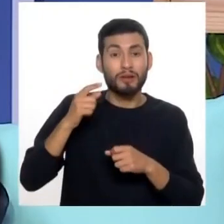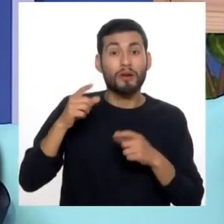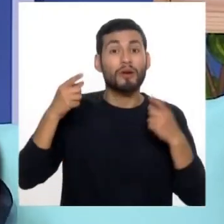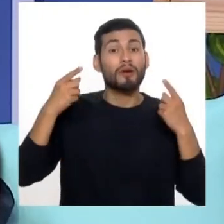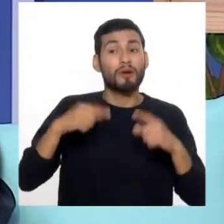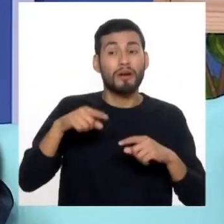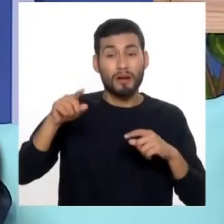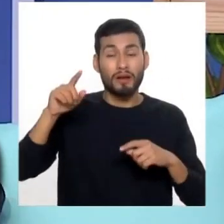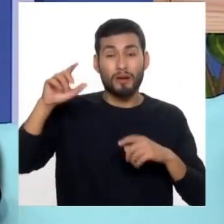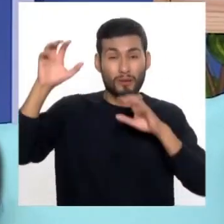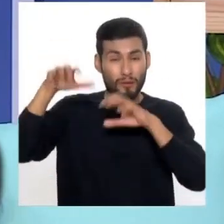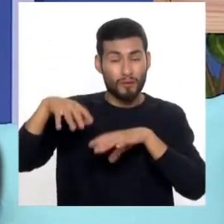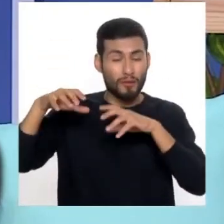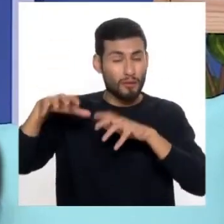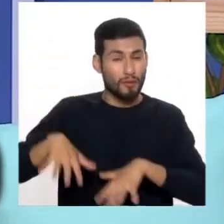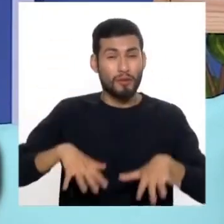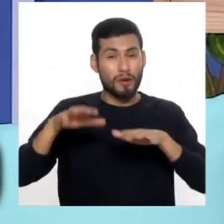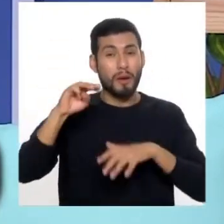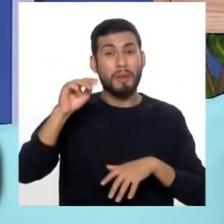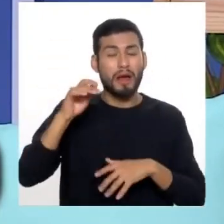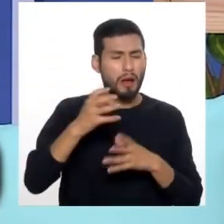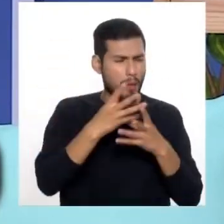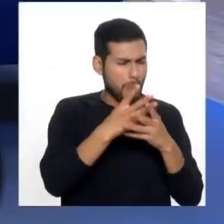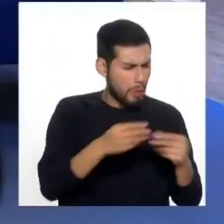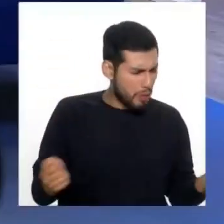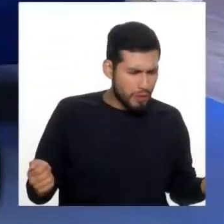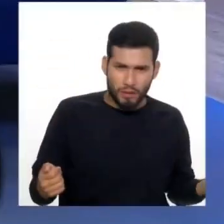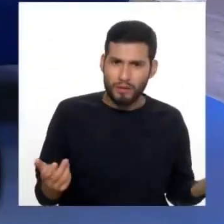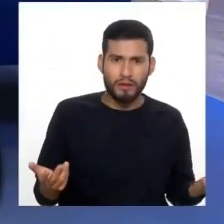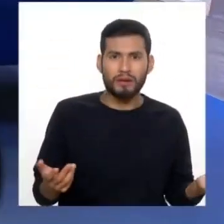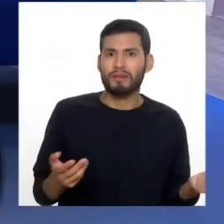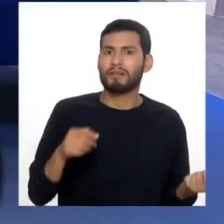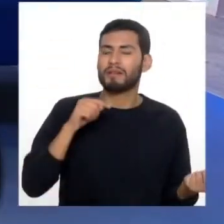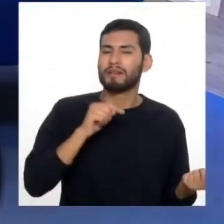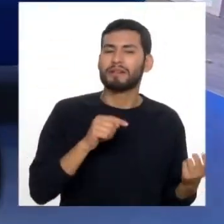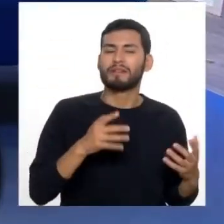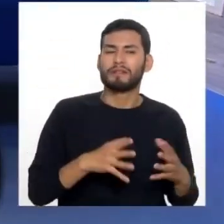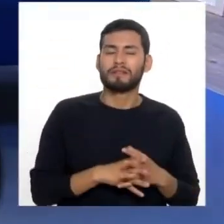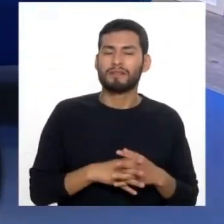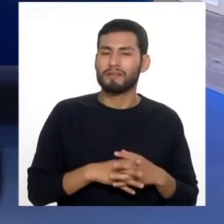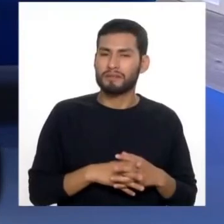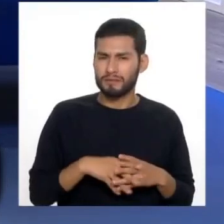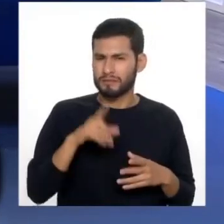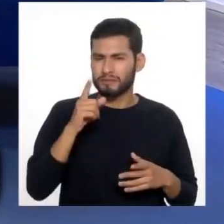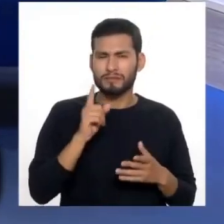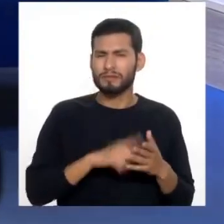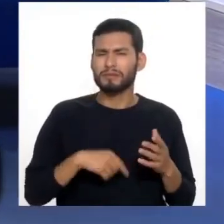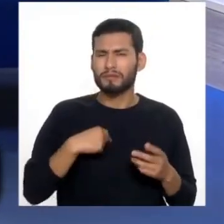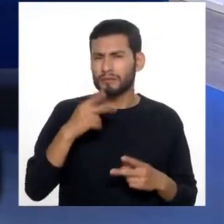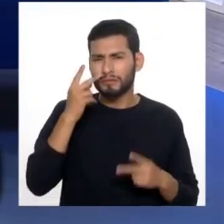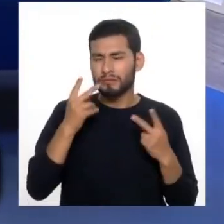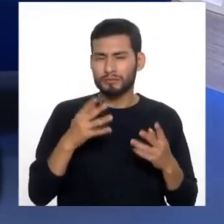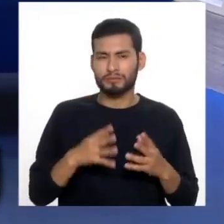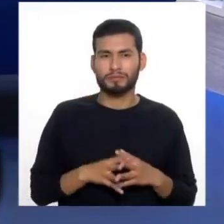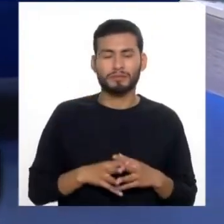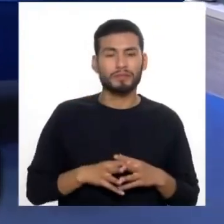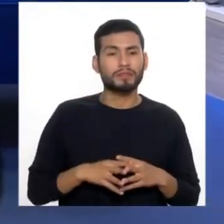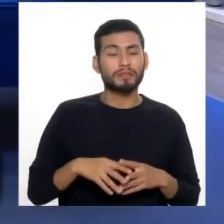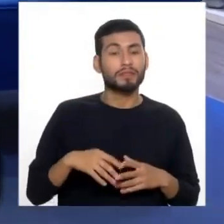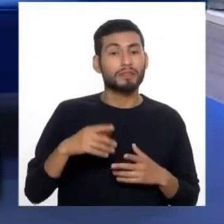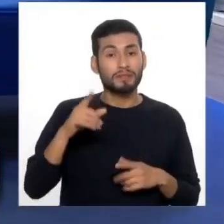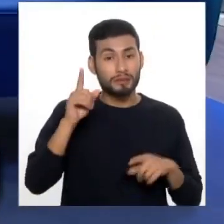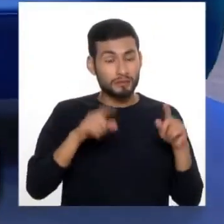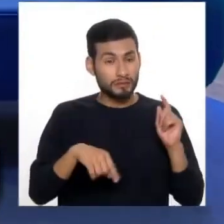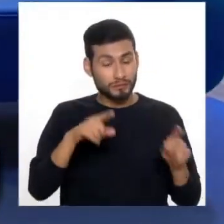las machas. Acabaron. ¿No es cierto? Se acabaron las machas. Entonces, ese es un elemento. ¿Qué estamos viendo? Estamos viendo que